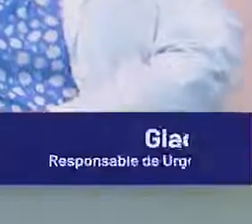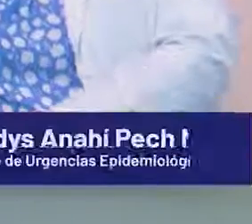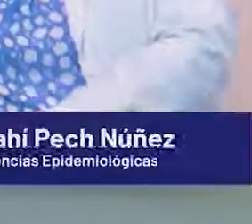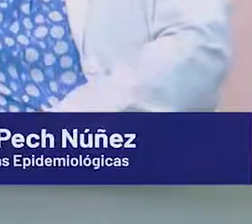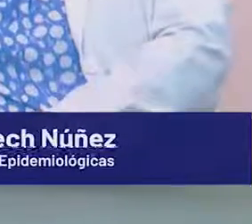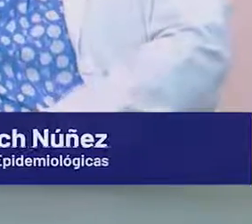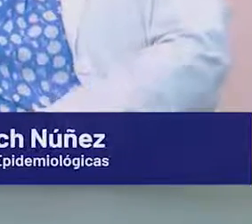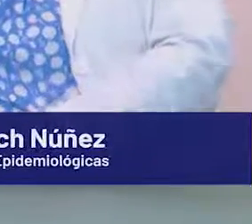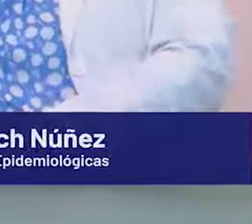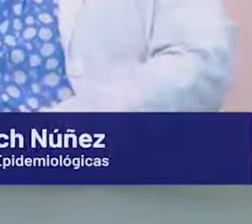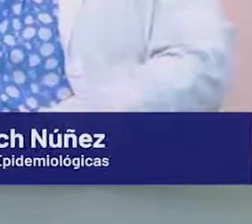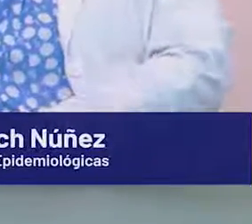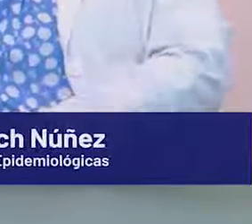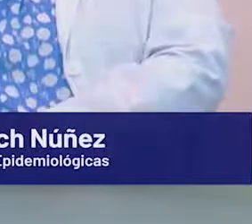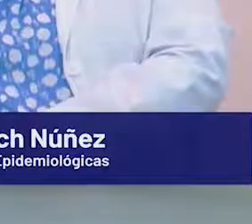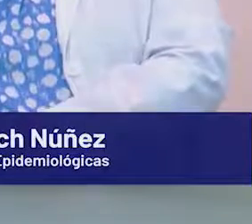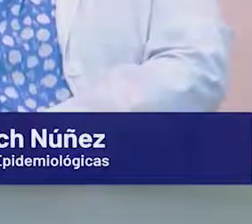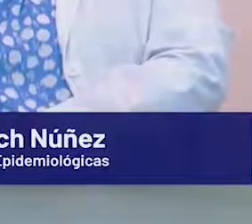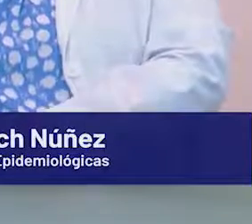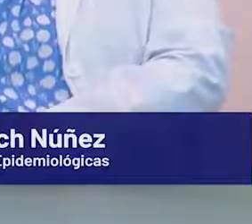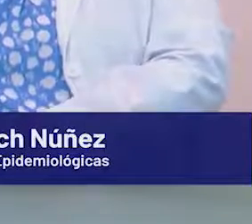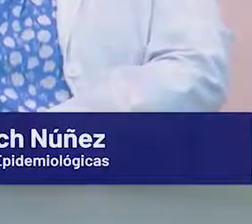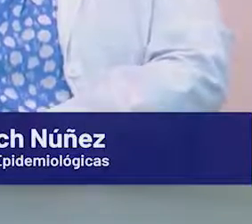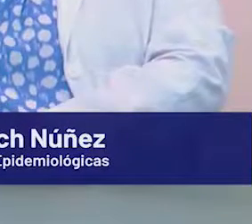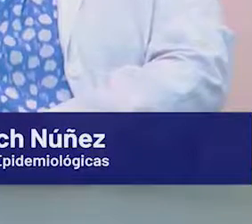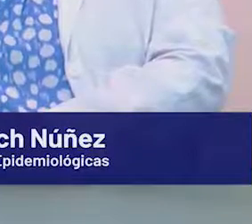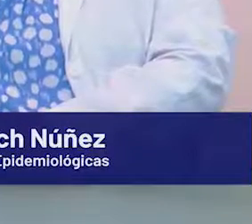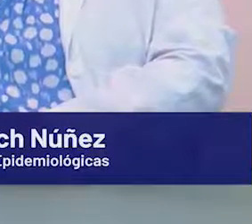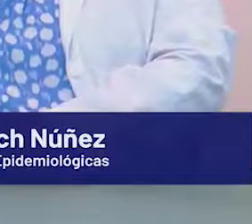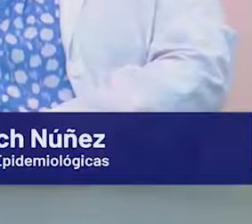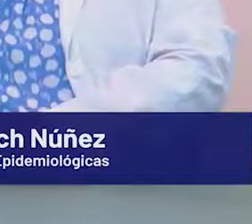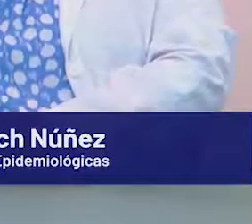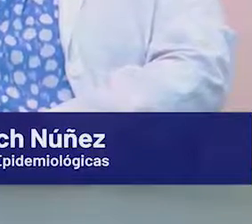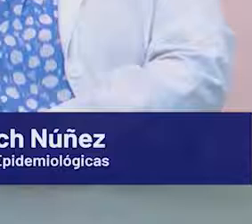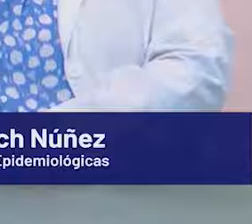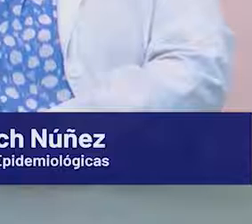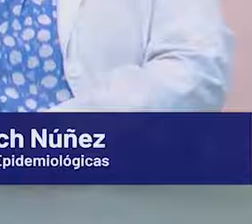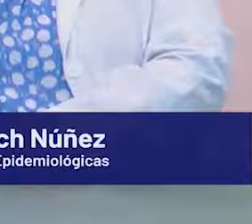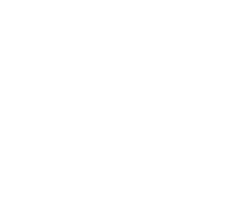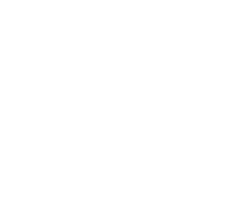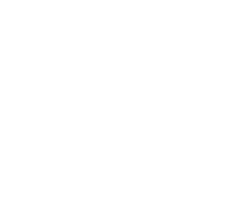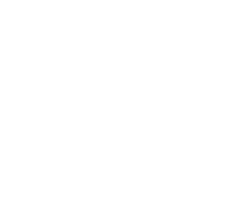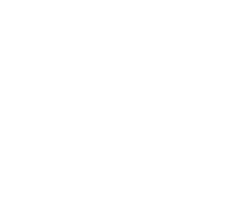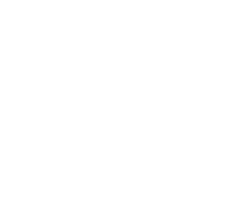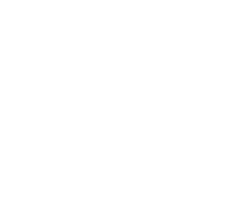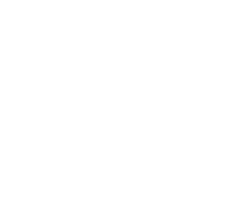doctor. Gracias, doctora. Estaremos informando todos los días por este mismo medio. Muchas gracias.